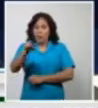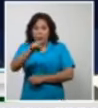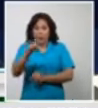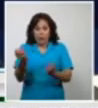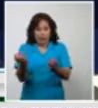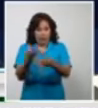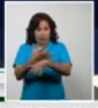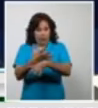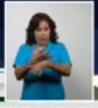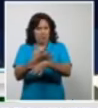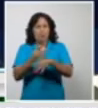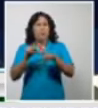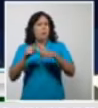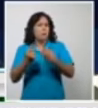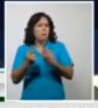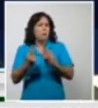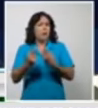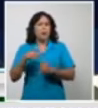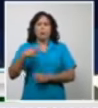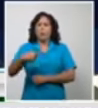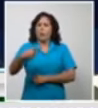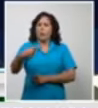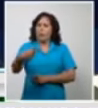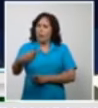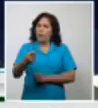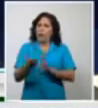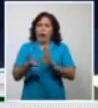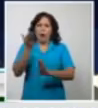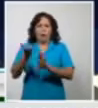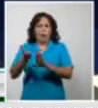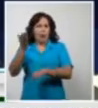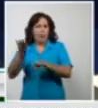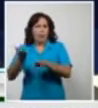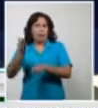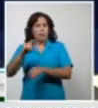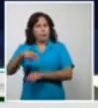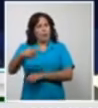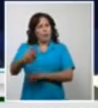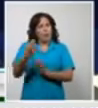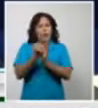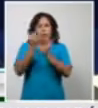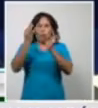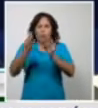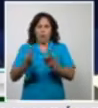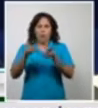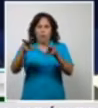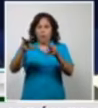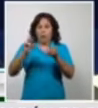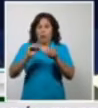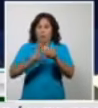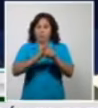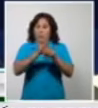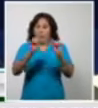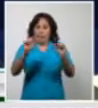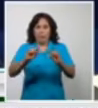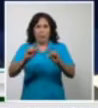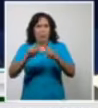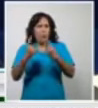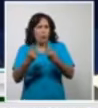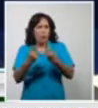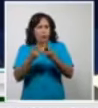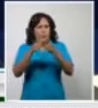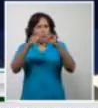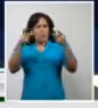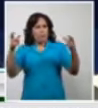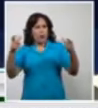pero si todos los días dan alta, si cada día se confirman menos casos, ¿por qué se mantienen tantos